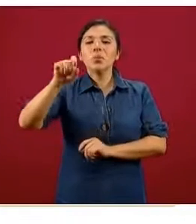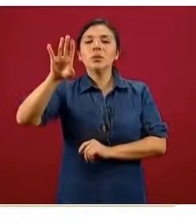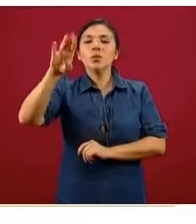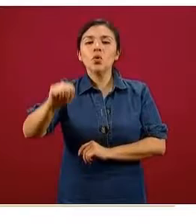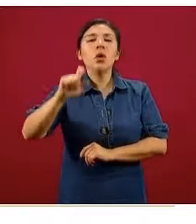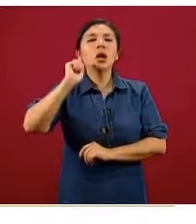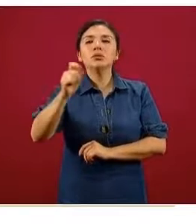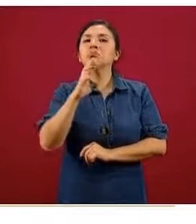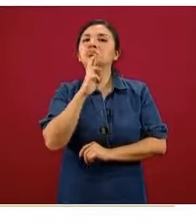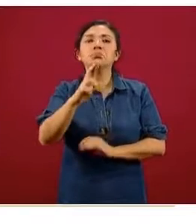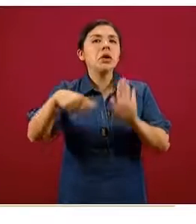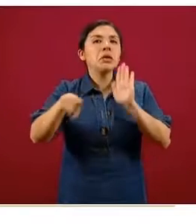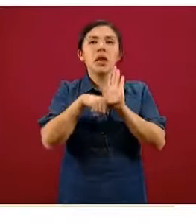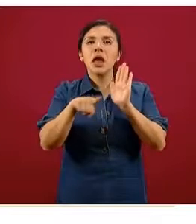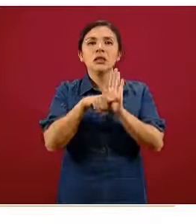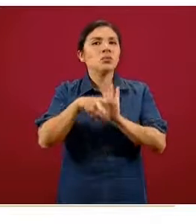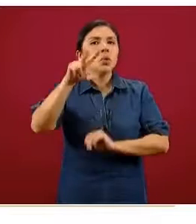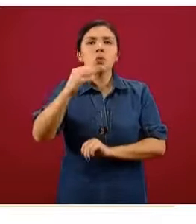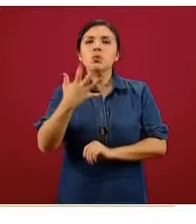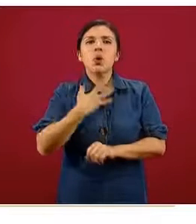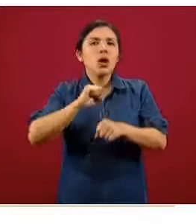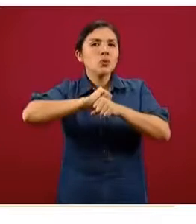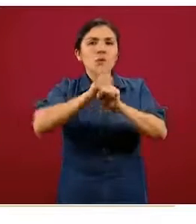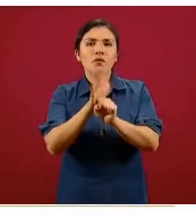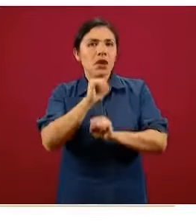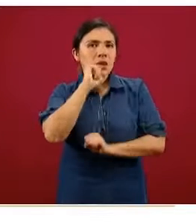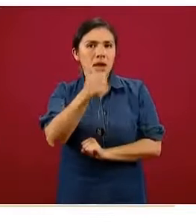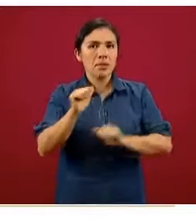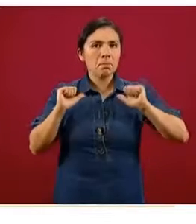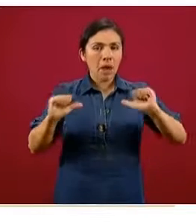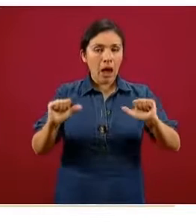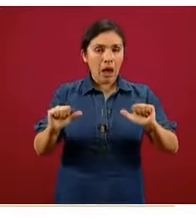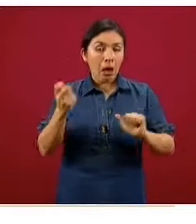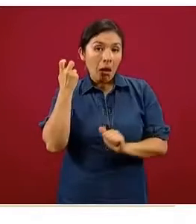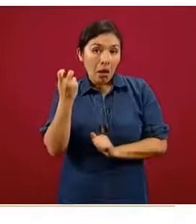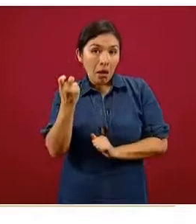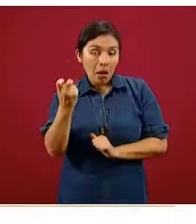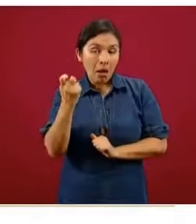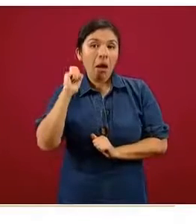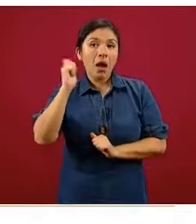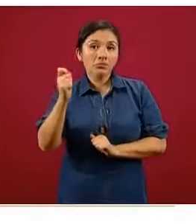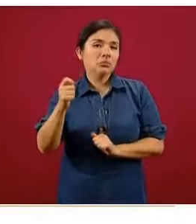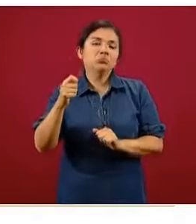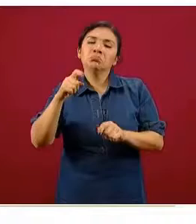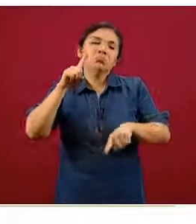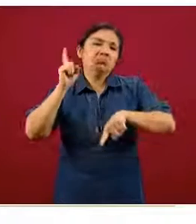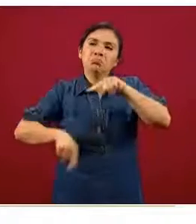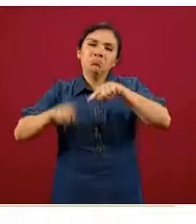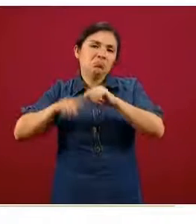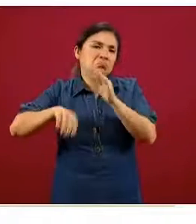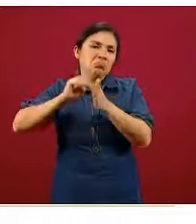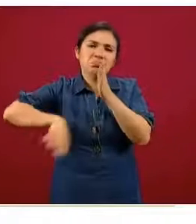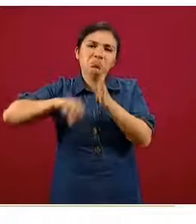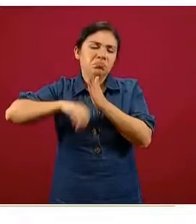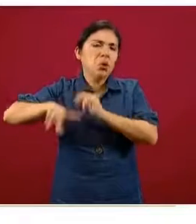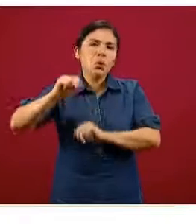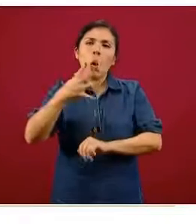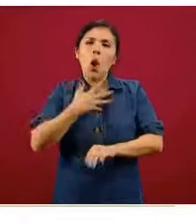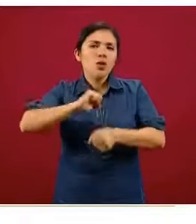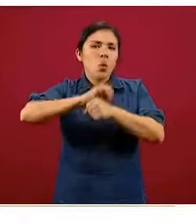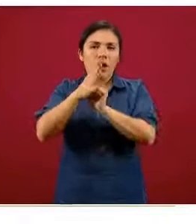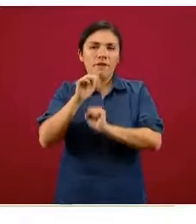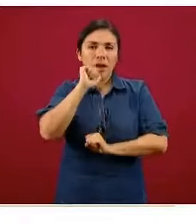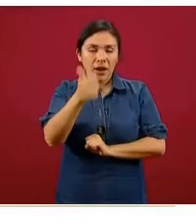238.129 dieron negativas a la prueba confirmatoria del virus, por lo tanto son casos descartados de